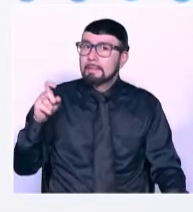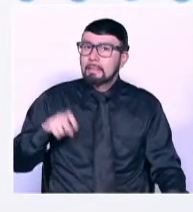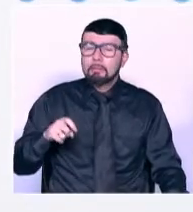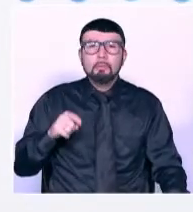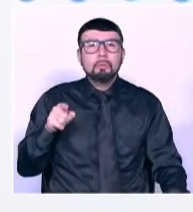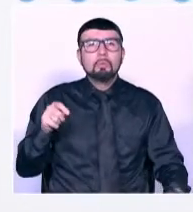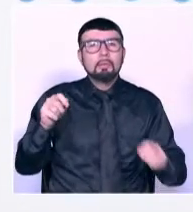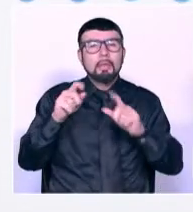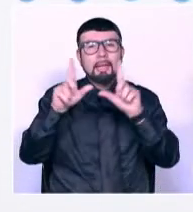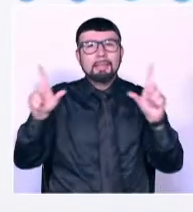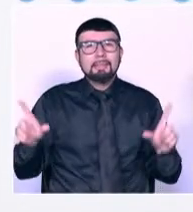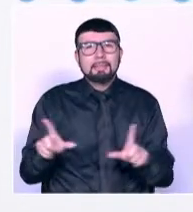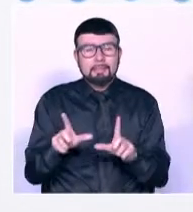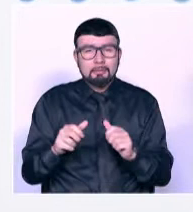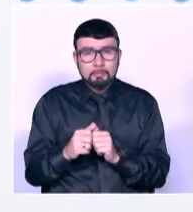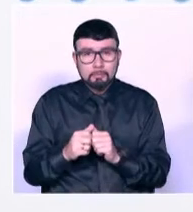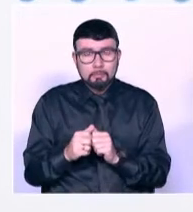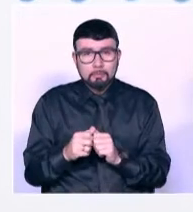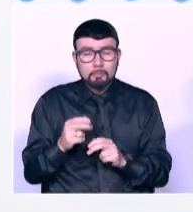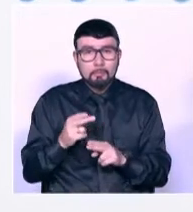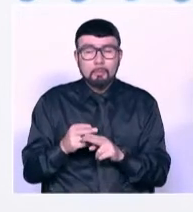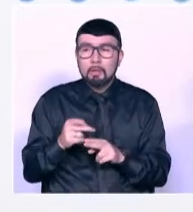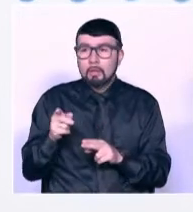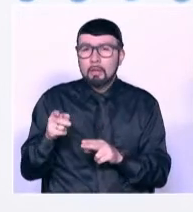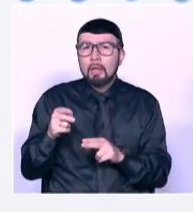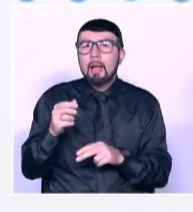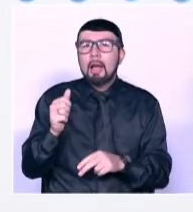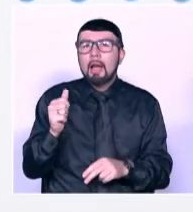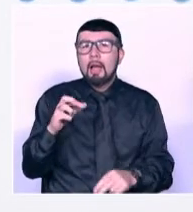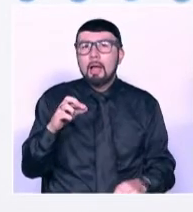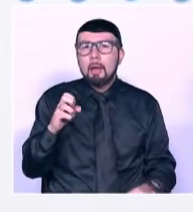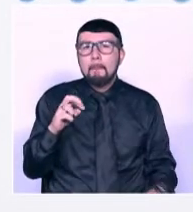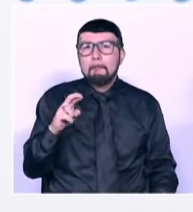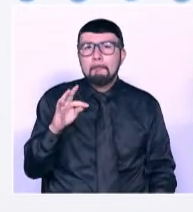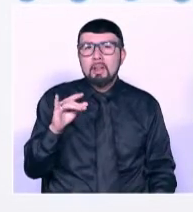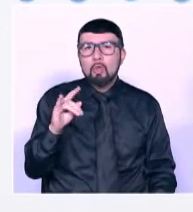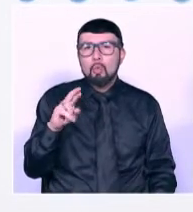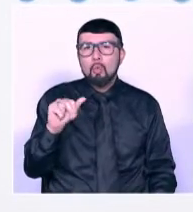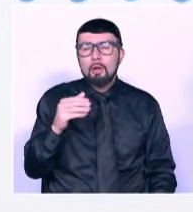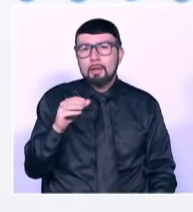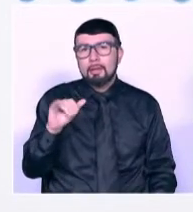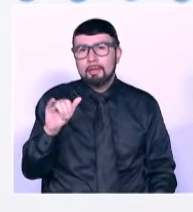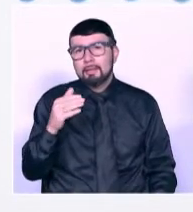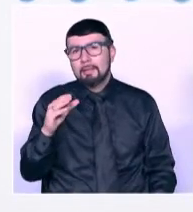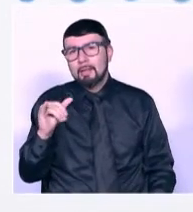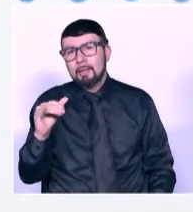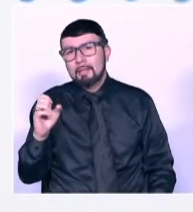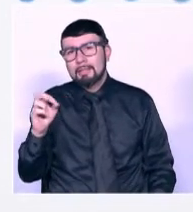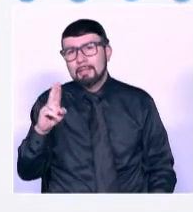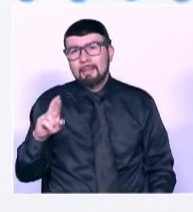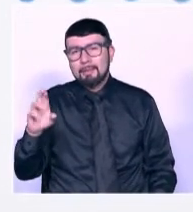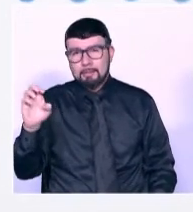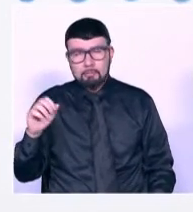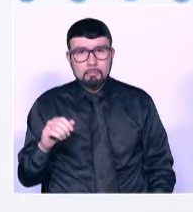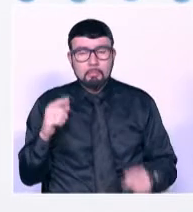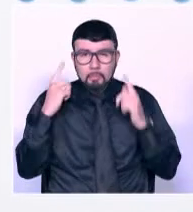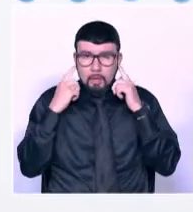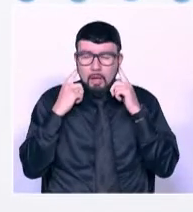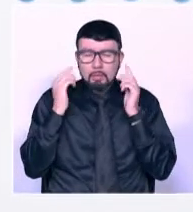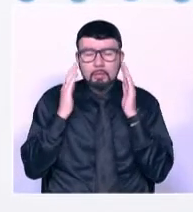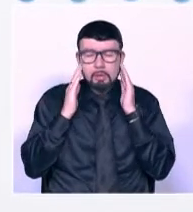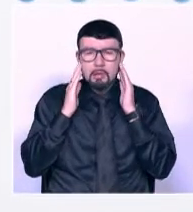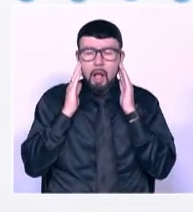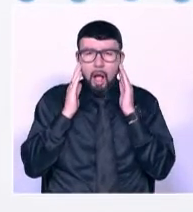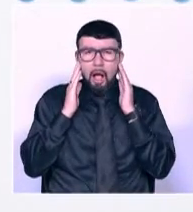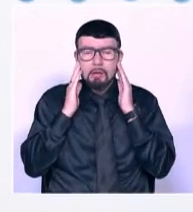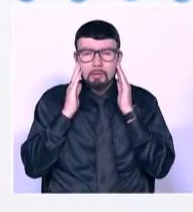examen, apertura y cierre, y mirar si tenemos un brinco, un chasquido, porque en esta etapa